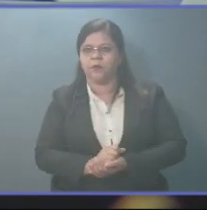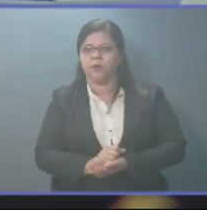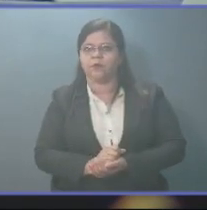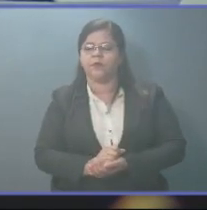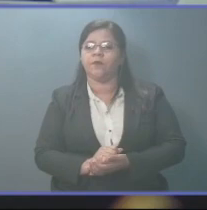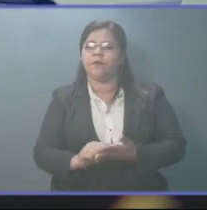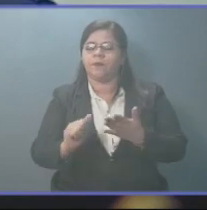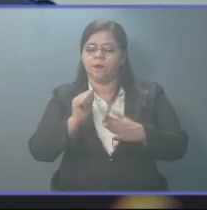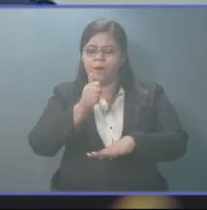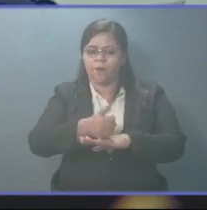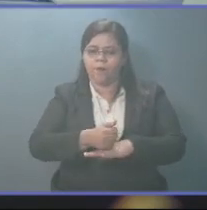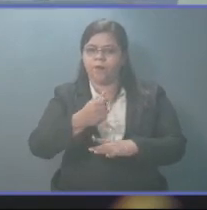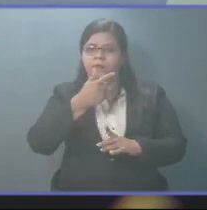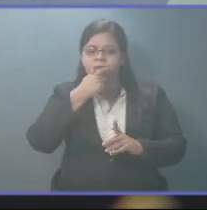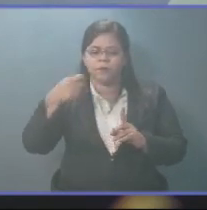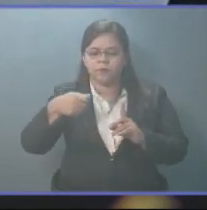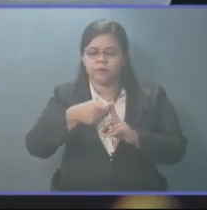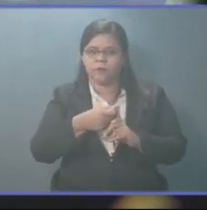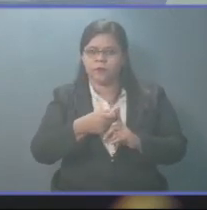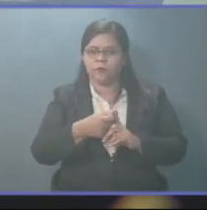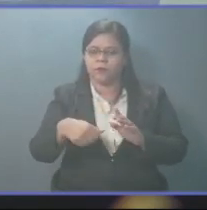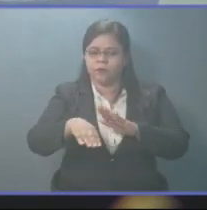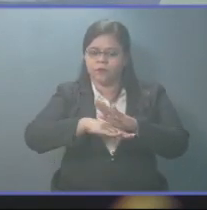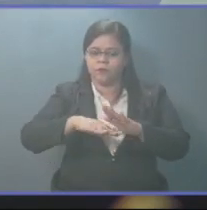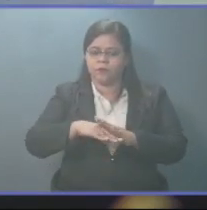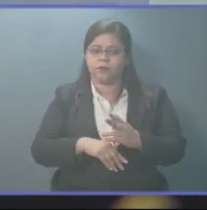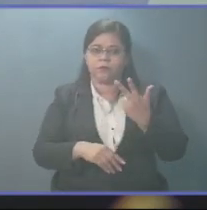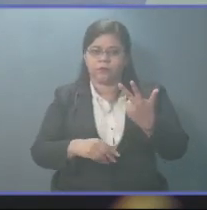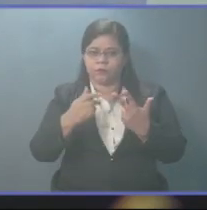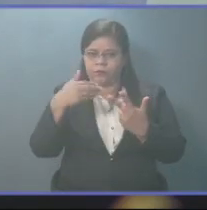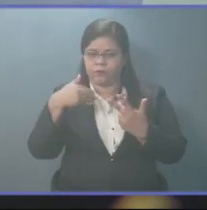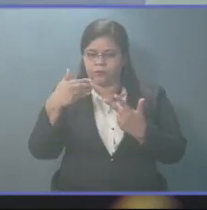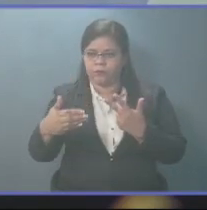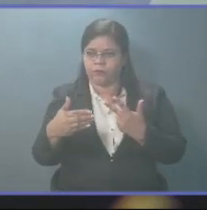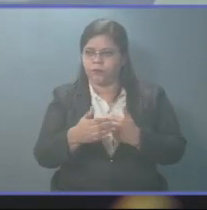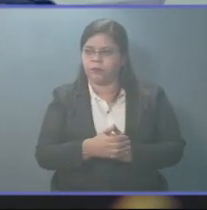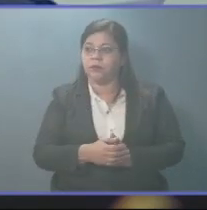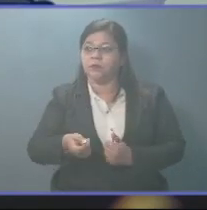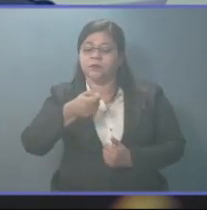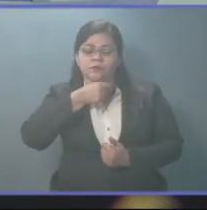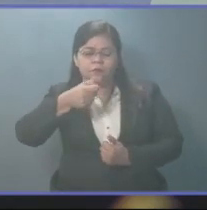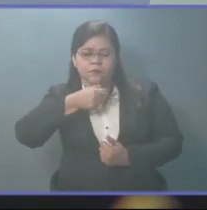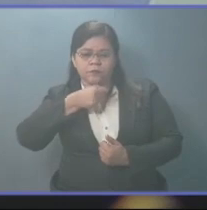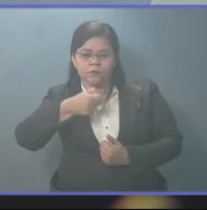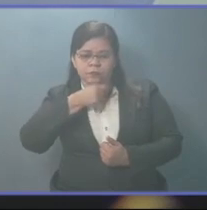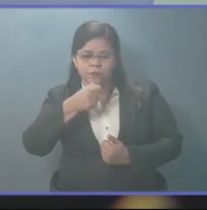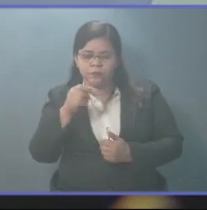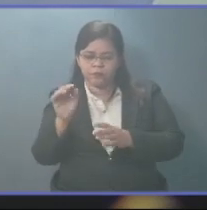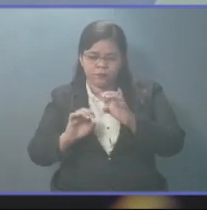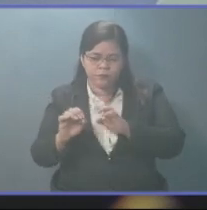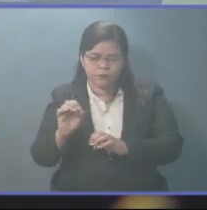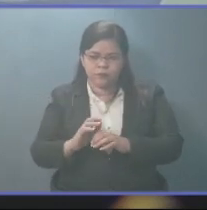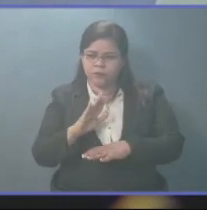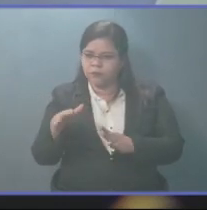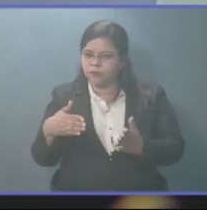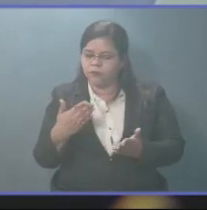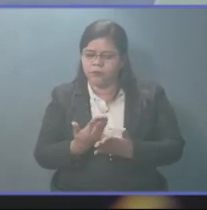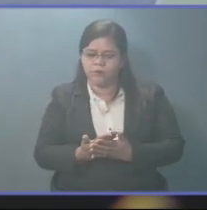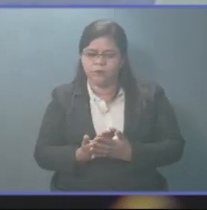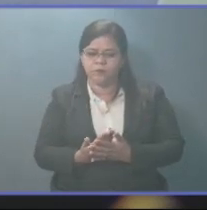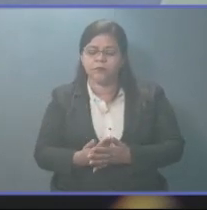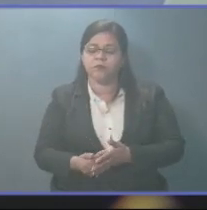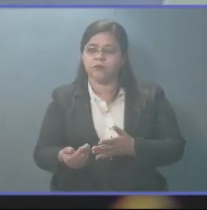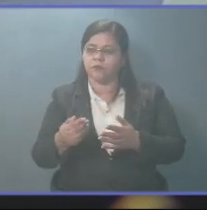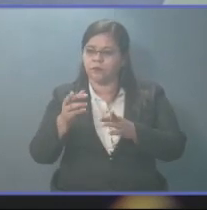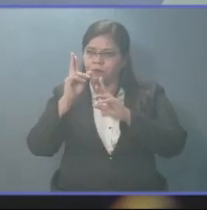Determinar la pensión mínima cada 3 años, recopilar información y evaluar el impacto de los cambios de expectativas de